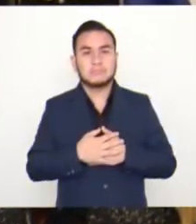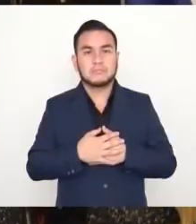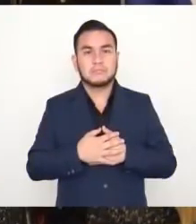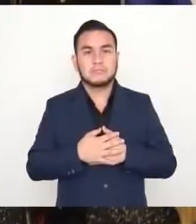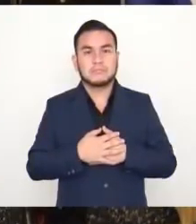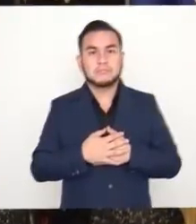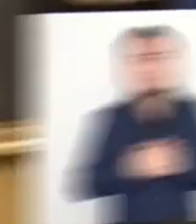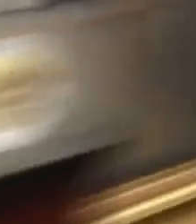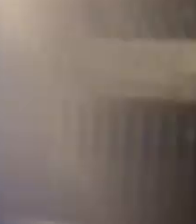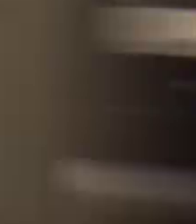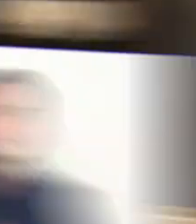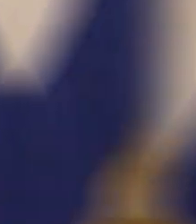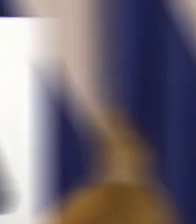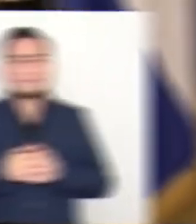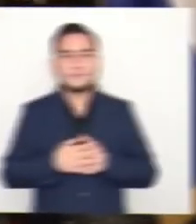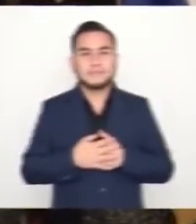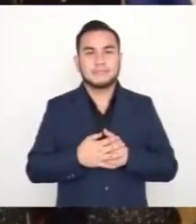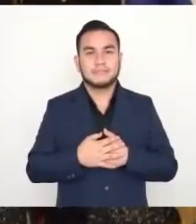Delen,